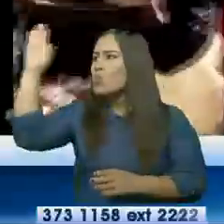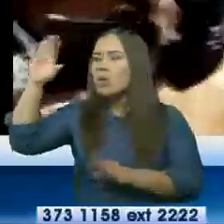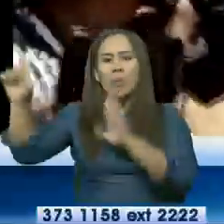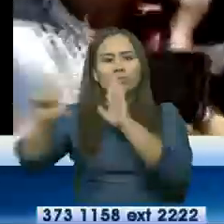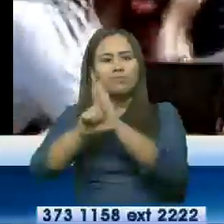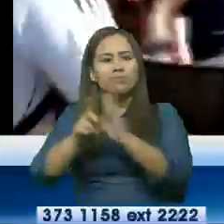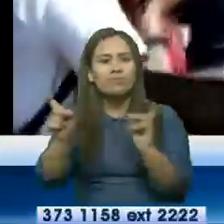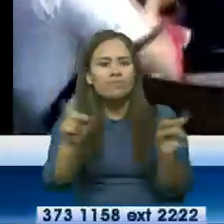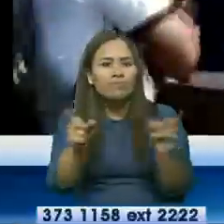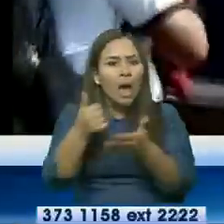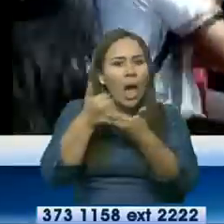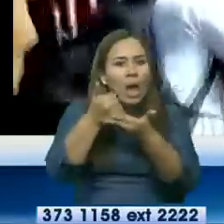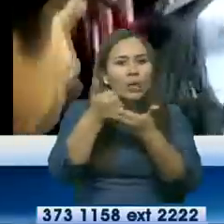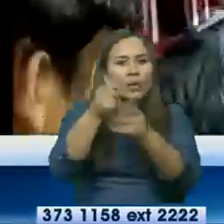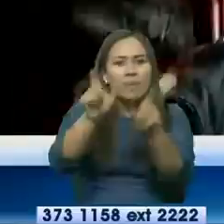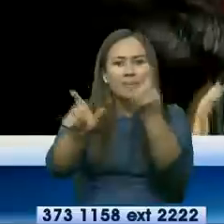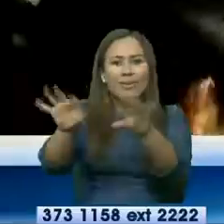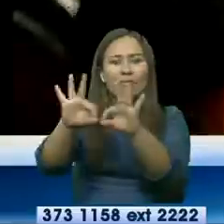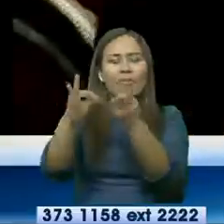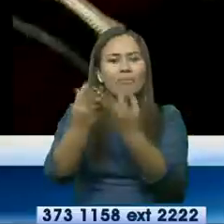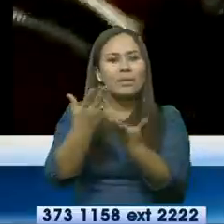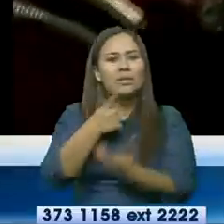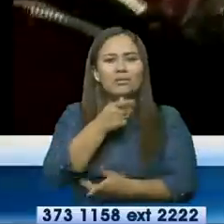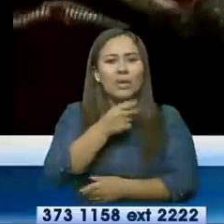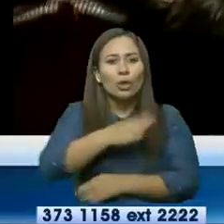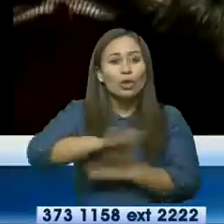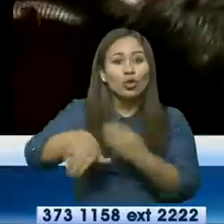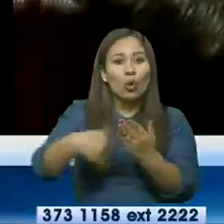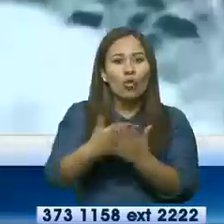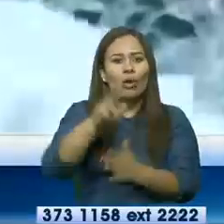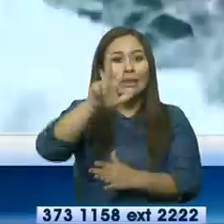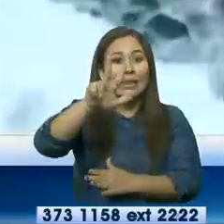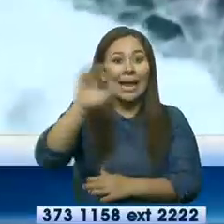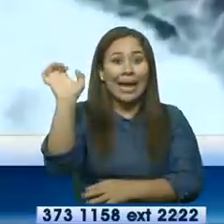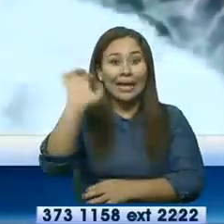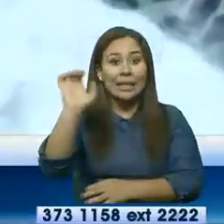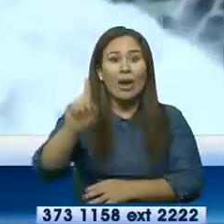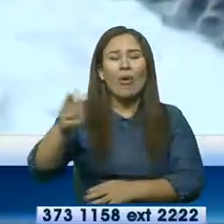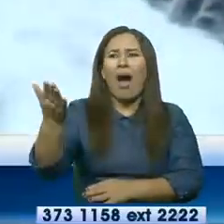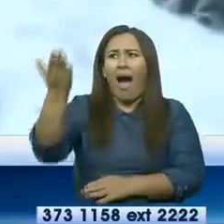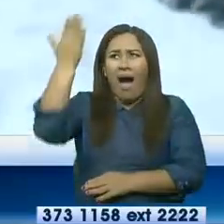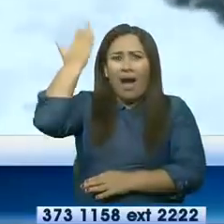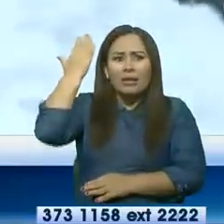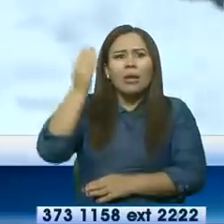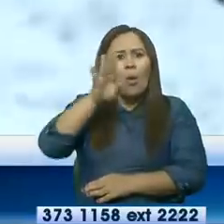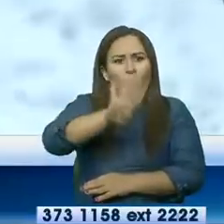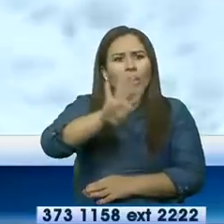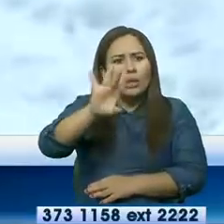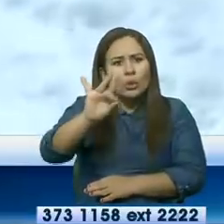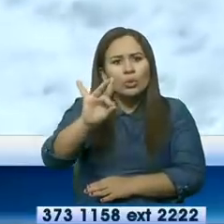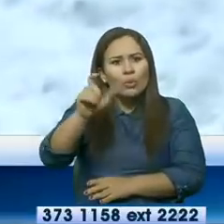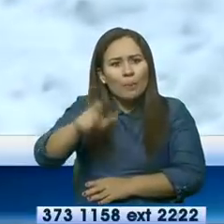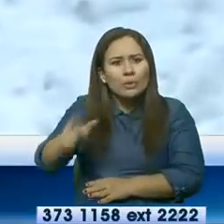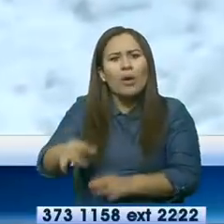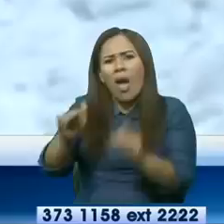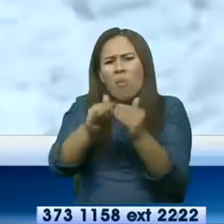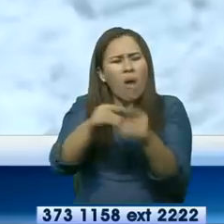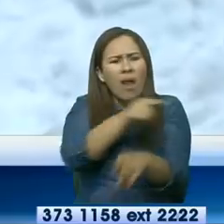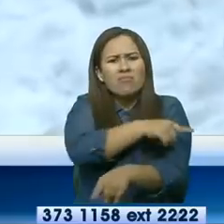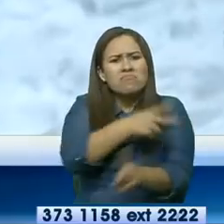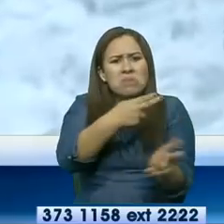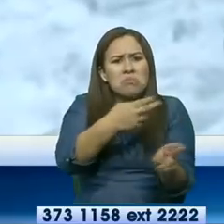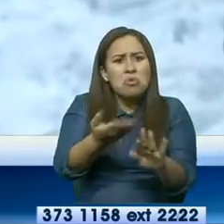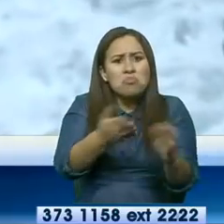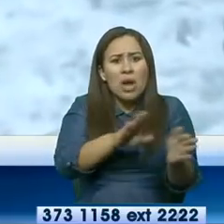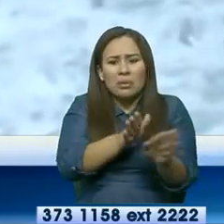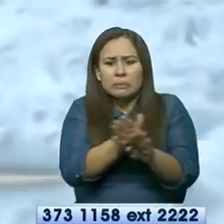para atender a los afectados el 3 de enero pasado otras 48 personas murieron en un accidente similar en la